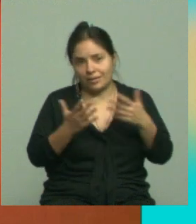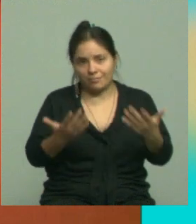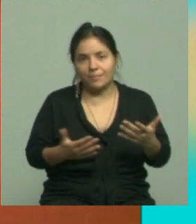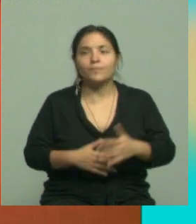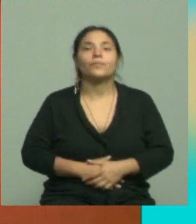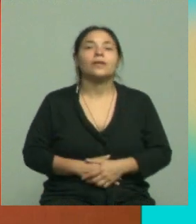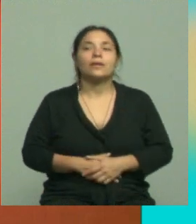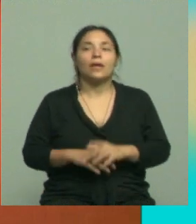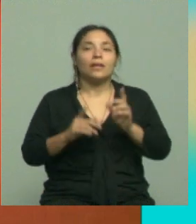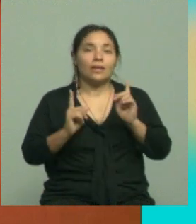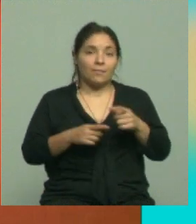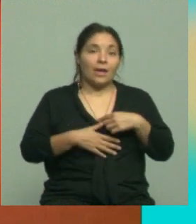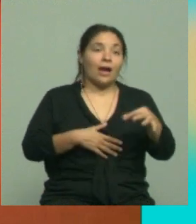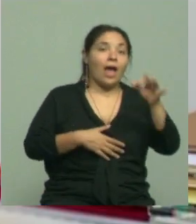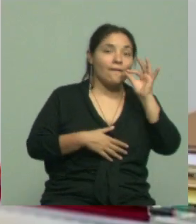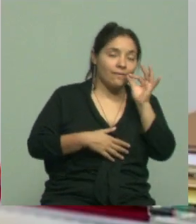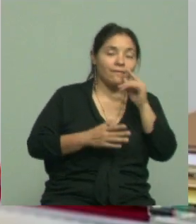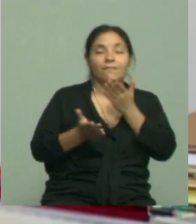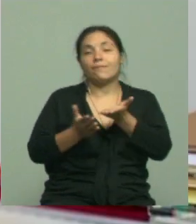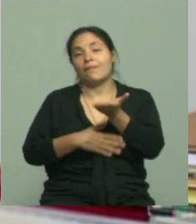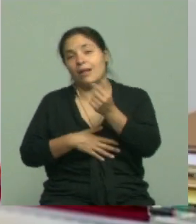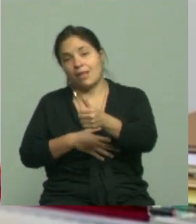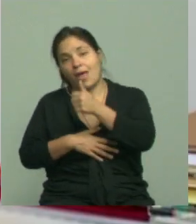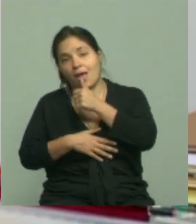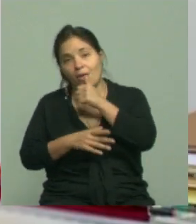el lugar al agua en algunas ocasiones. Claro, tal cual.